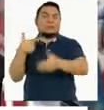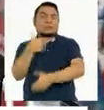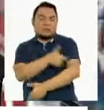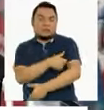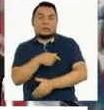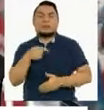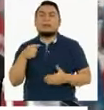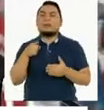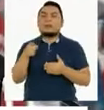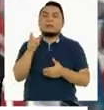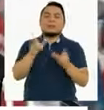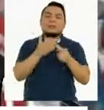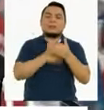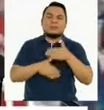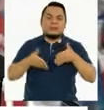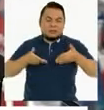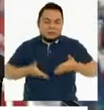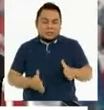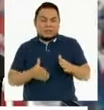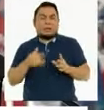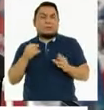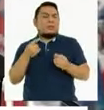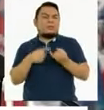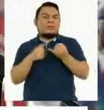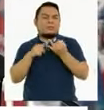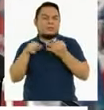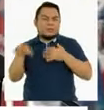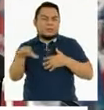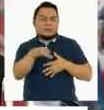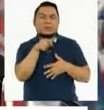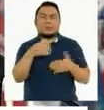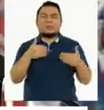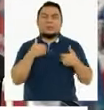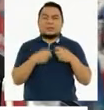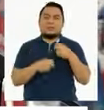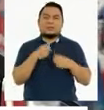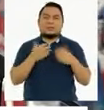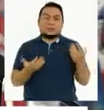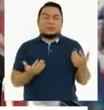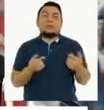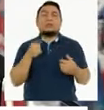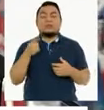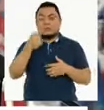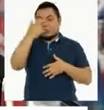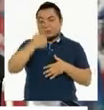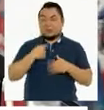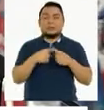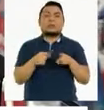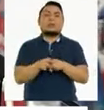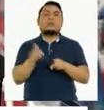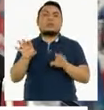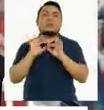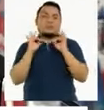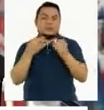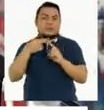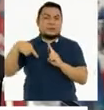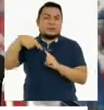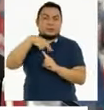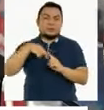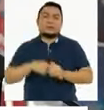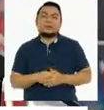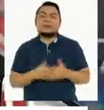genéticas o degenerativas que causan problemas, no solo a la persona, sino a la familia que los